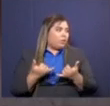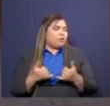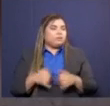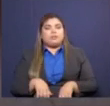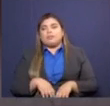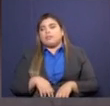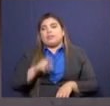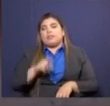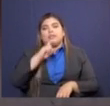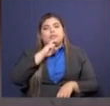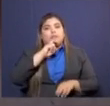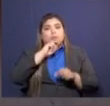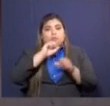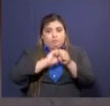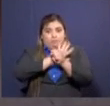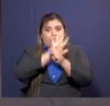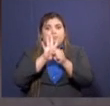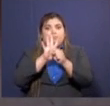pandemia.